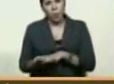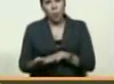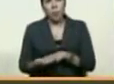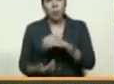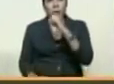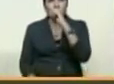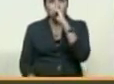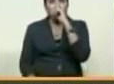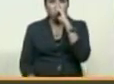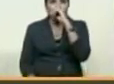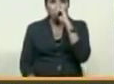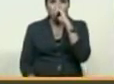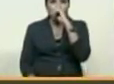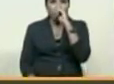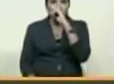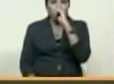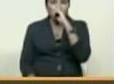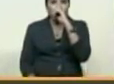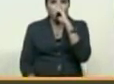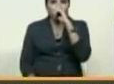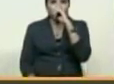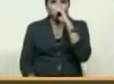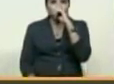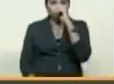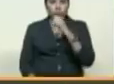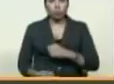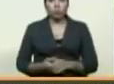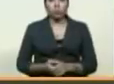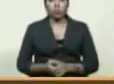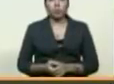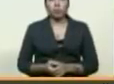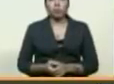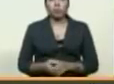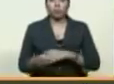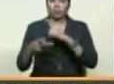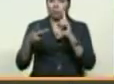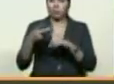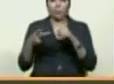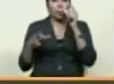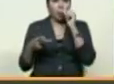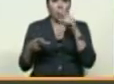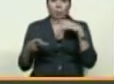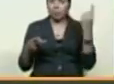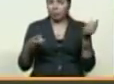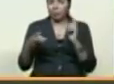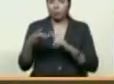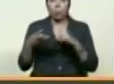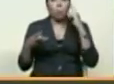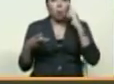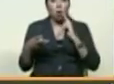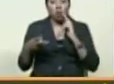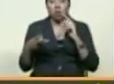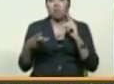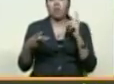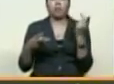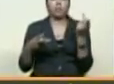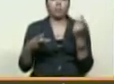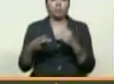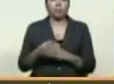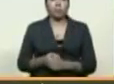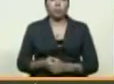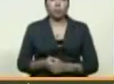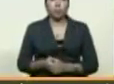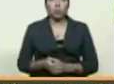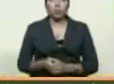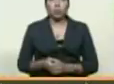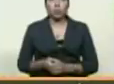Macareo. Recordar a Antonio Díaz, recordar a Brión, recordar a Bolívar, aquella épica,